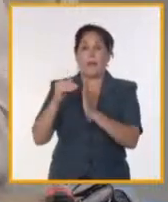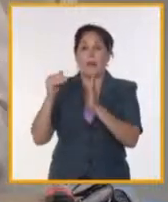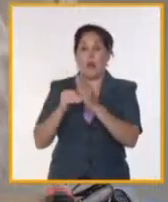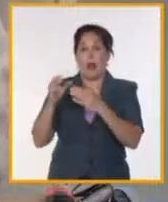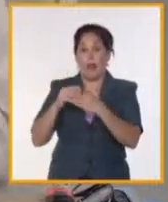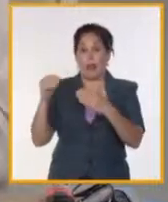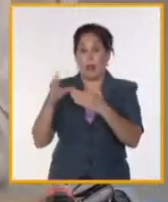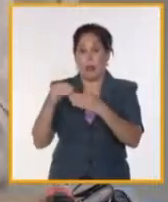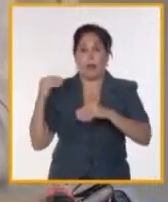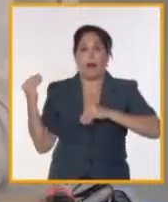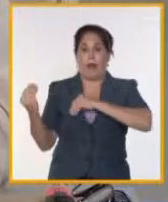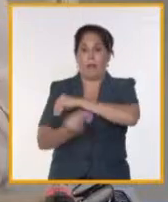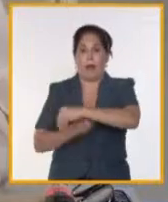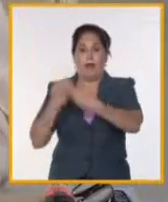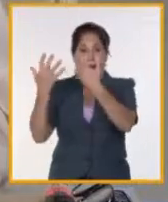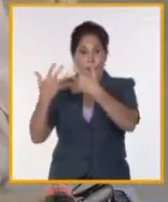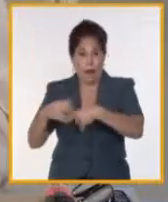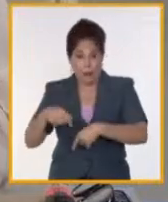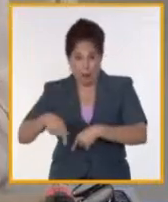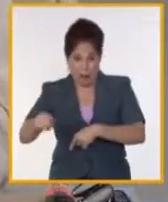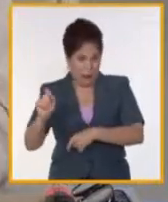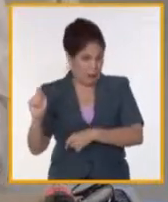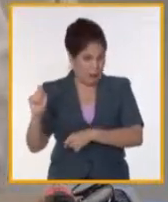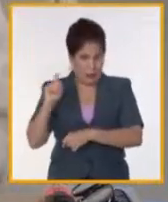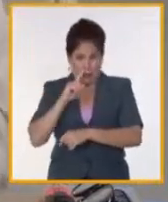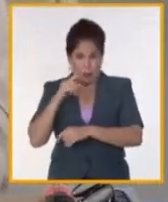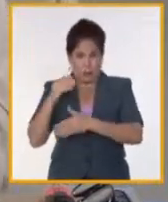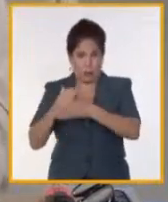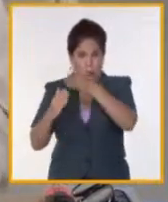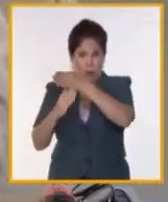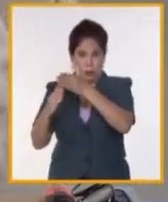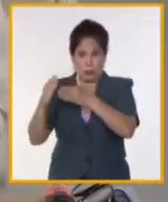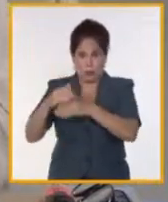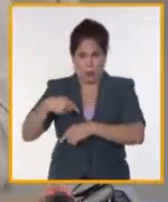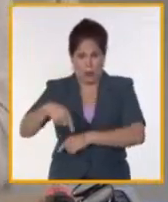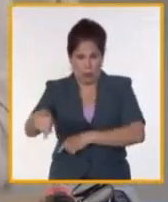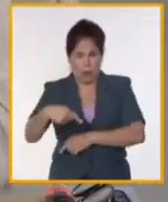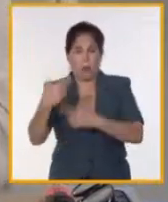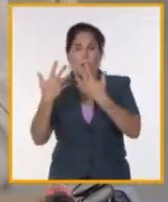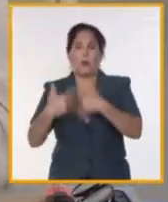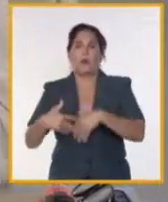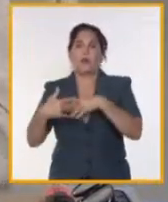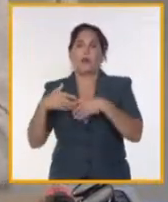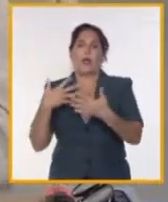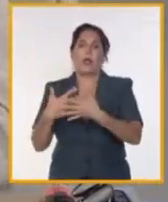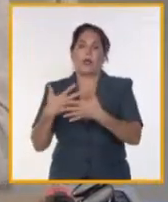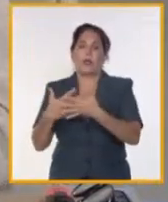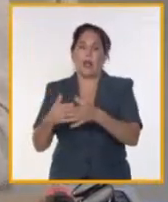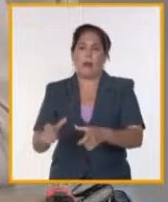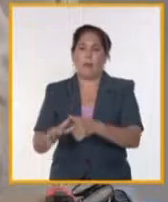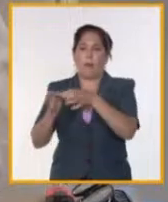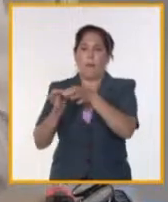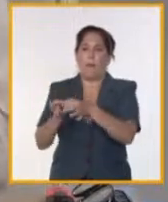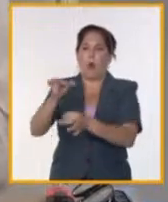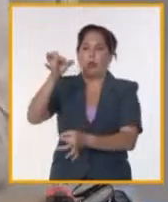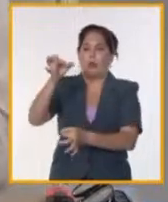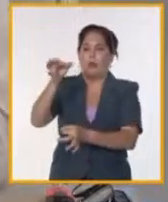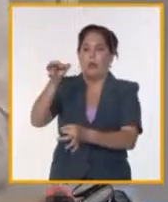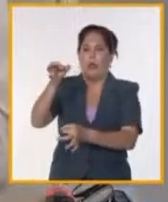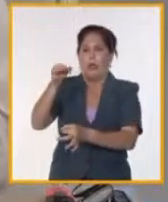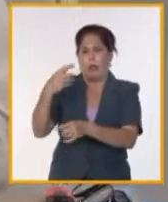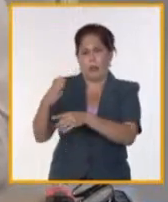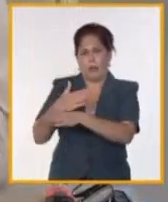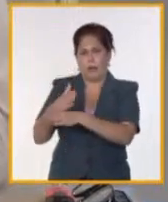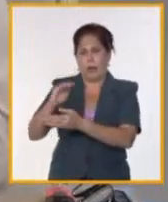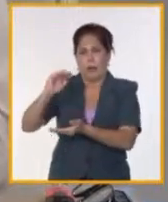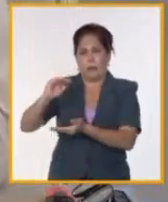a partir de que esa fábrica, que está en fase de construcción, pueda comenzar su producción de envases. También